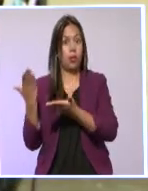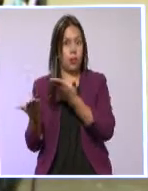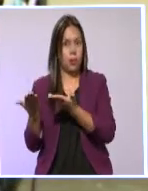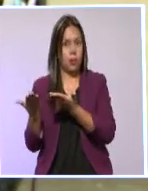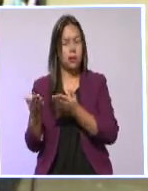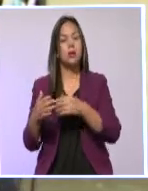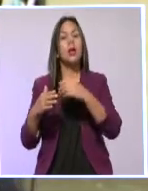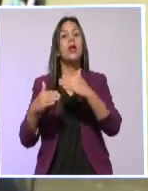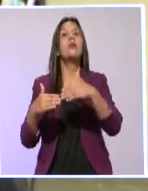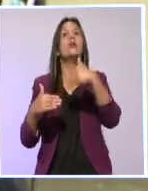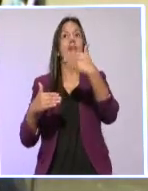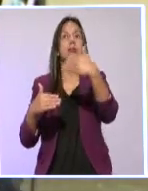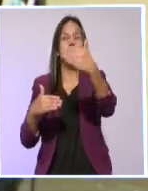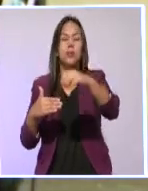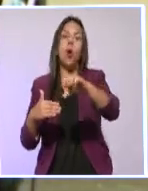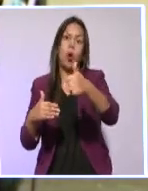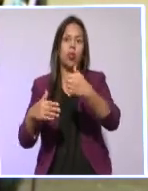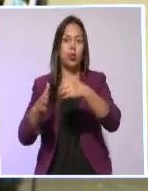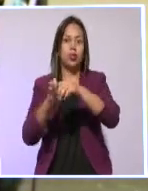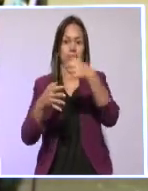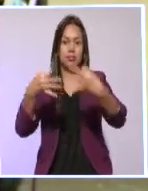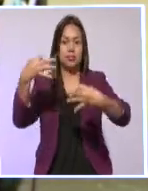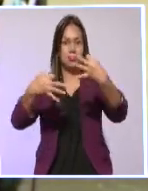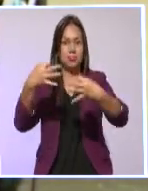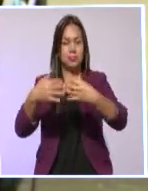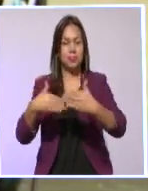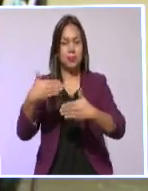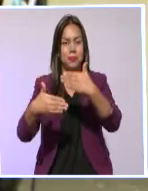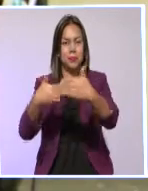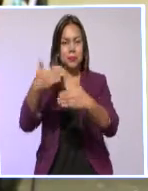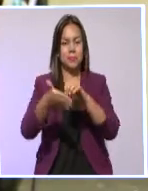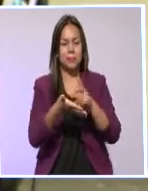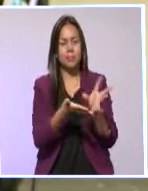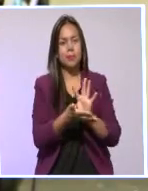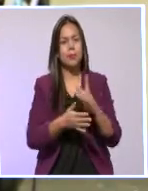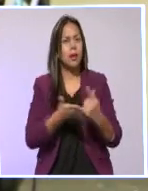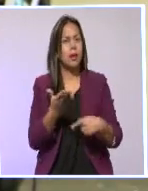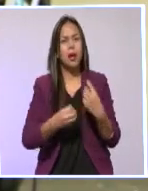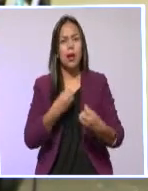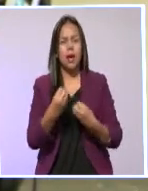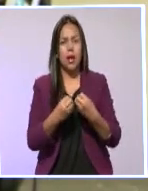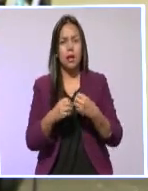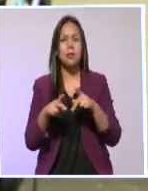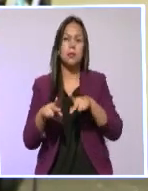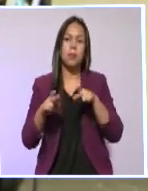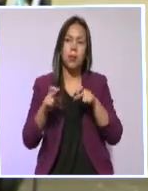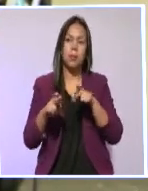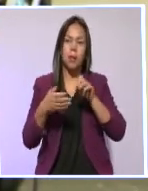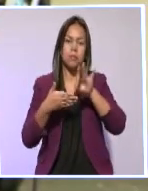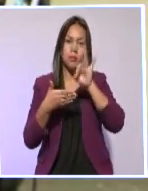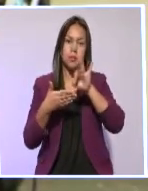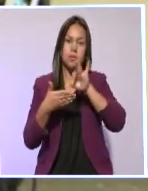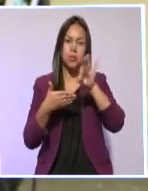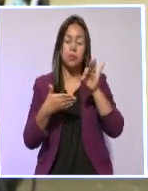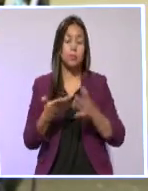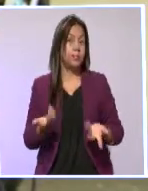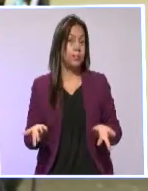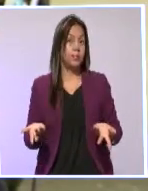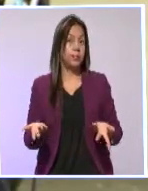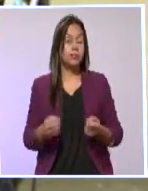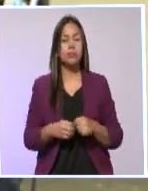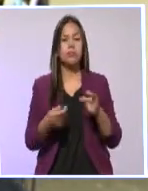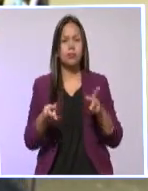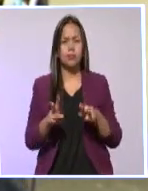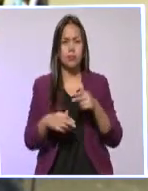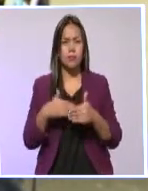otras instrucciones por otros delitos, la Asamblea tendrá que proporcionar otras autorizaciones adicionales. Torres explicó además el